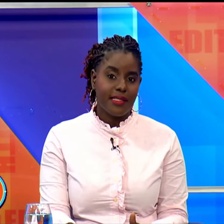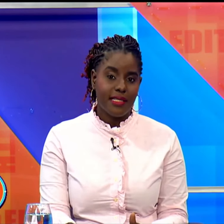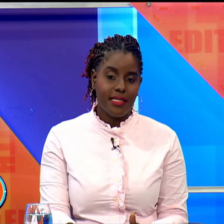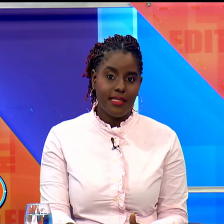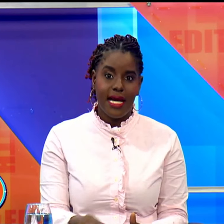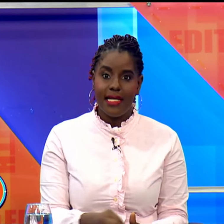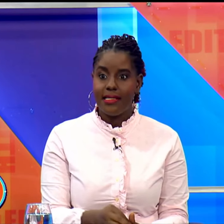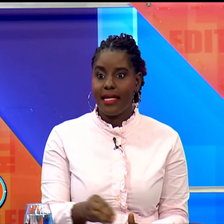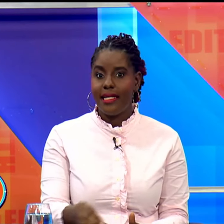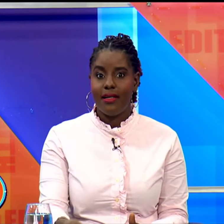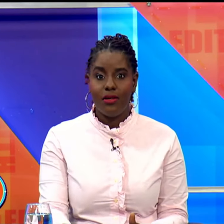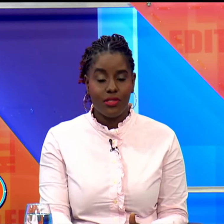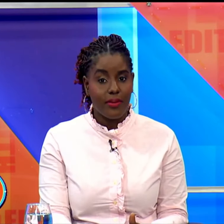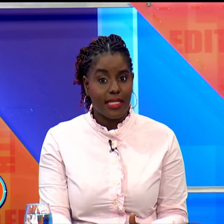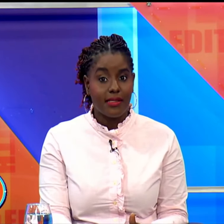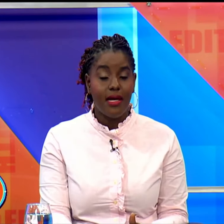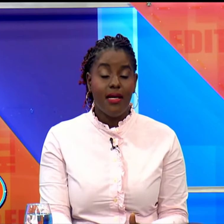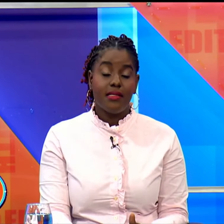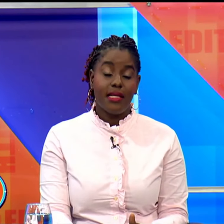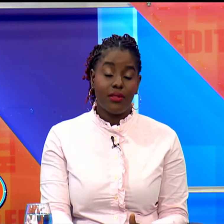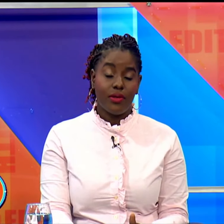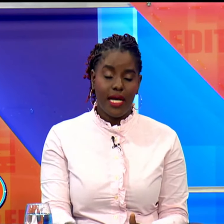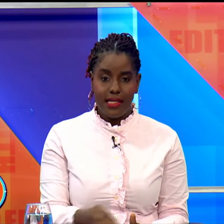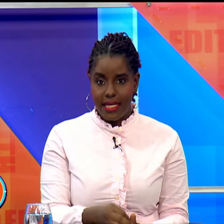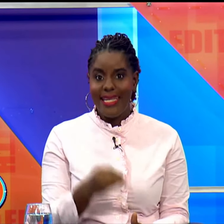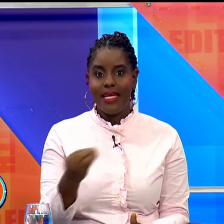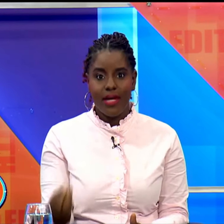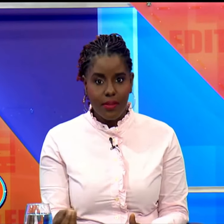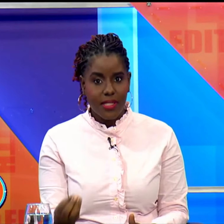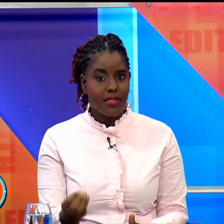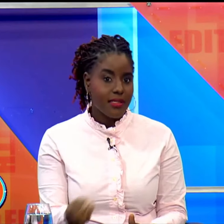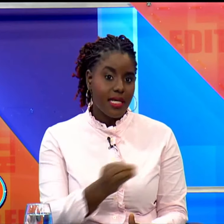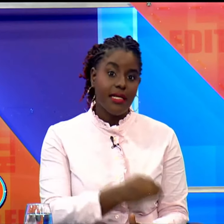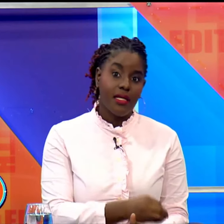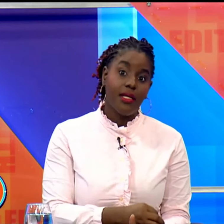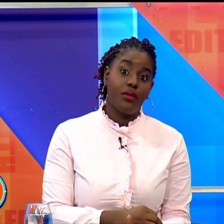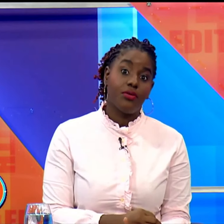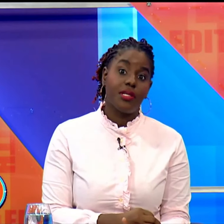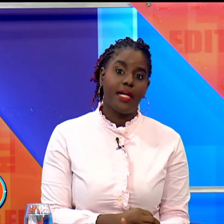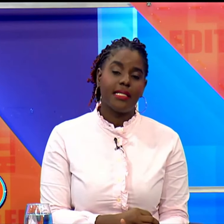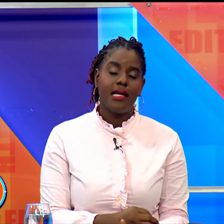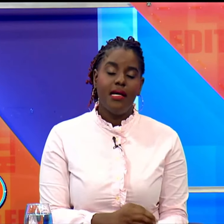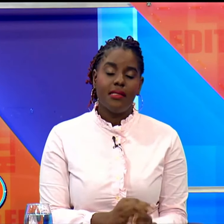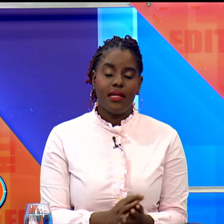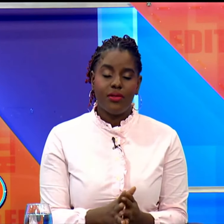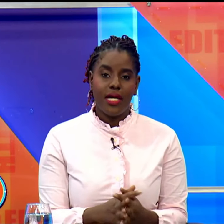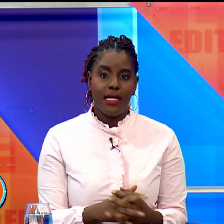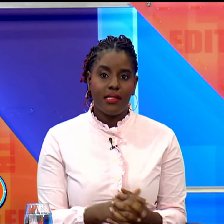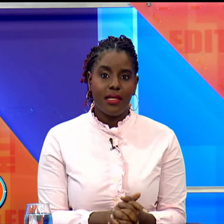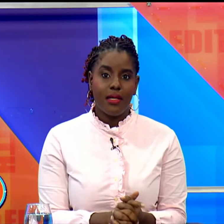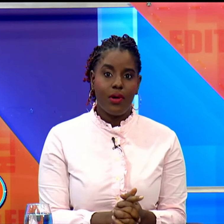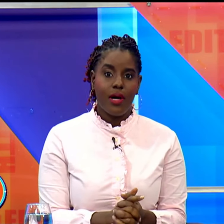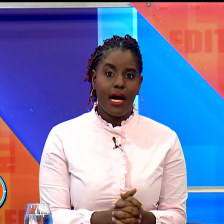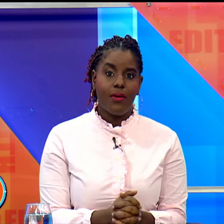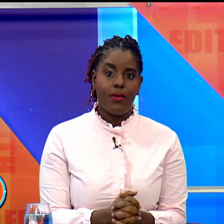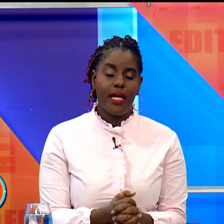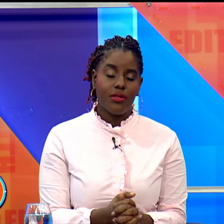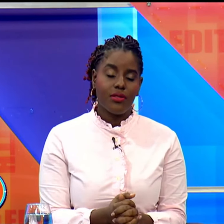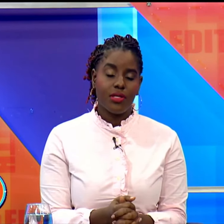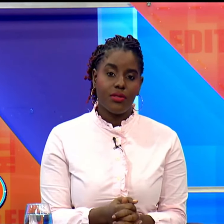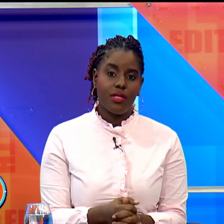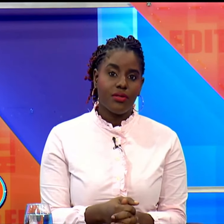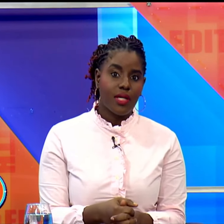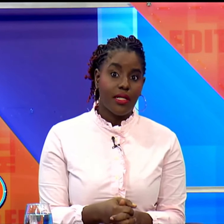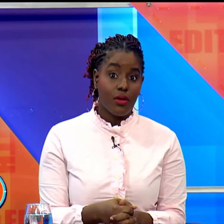debates presidenciales, en los debates senatoriales, en el debate presidencial y en los debates senatoriales que llevó a cabo